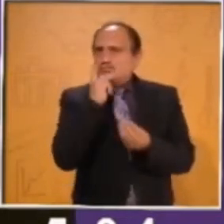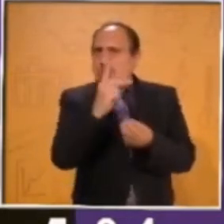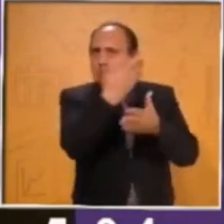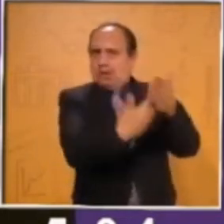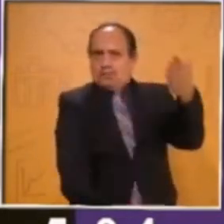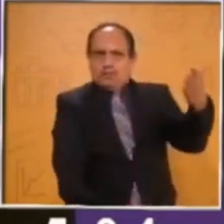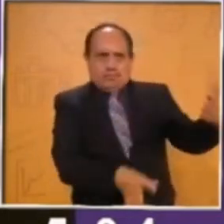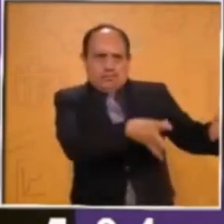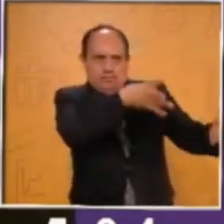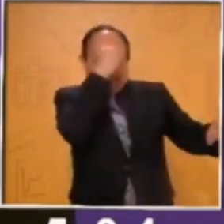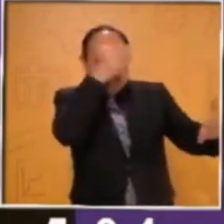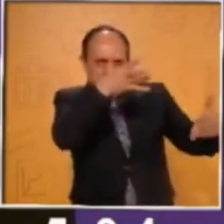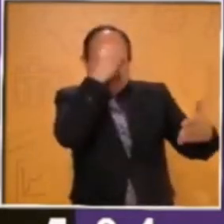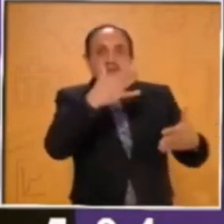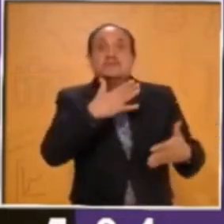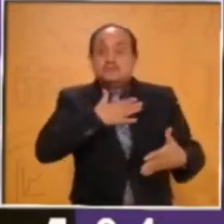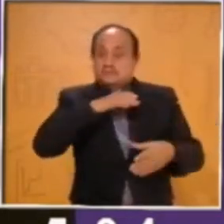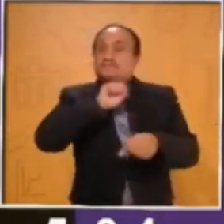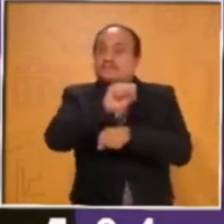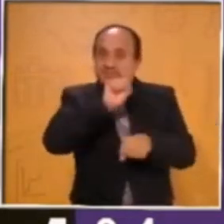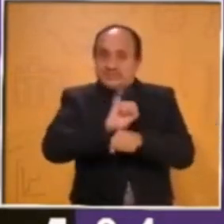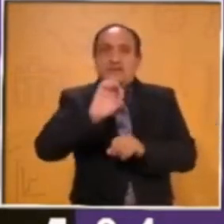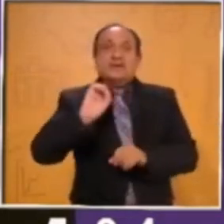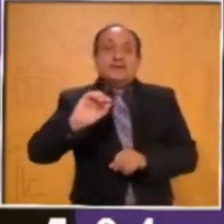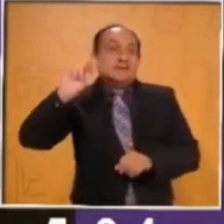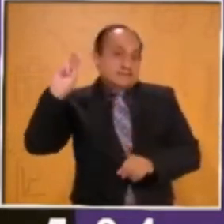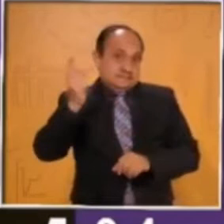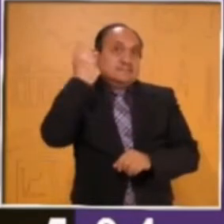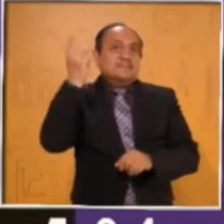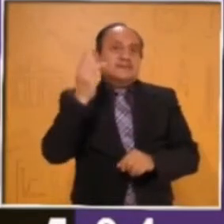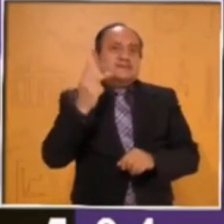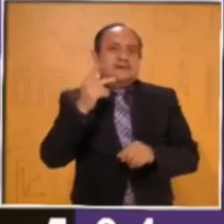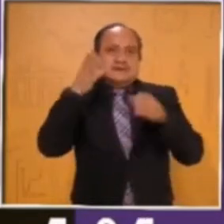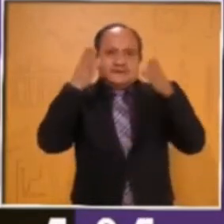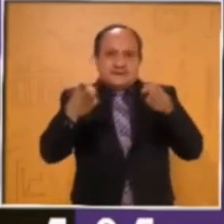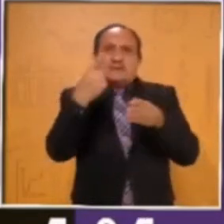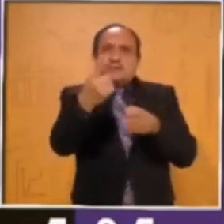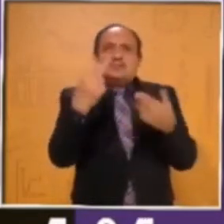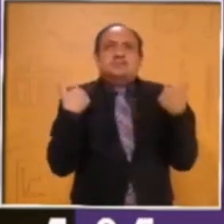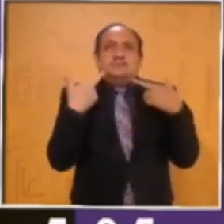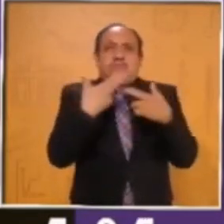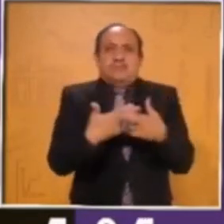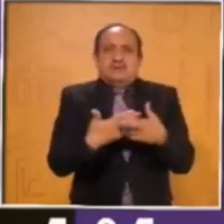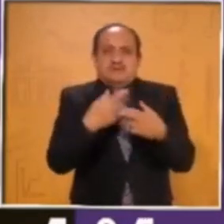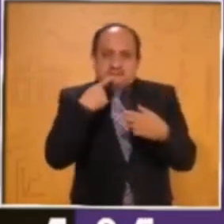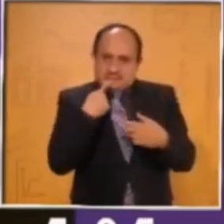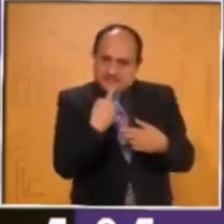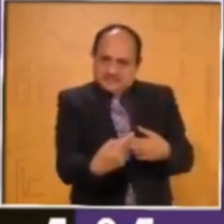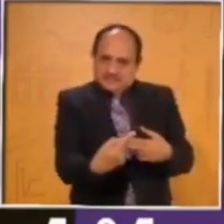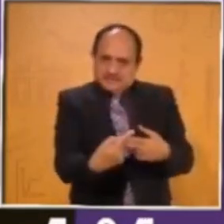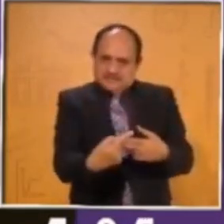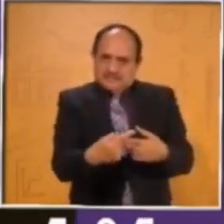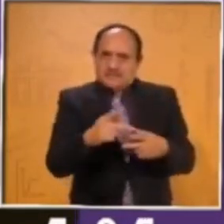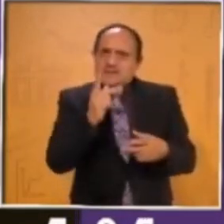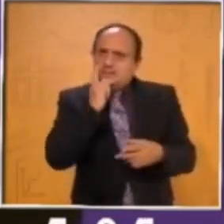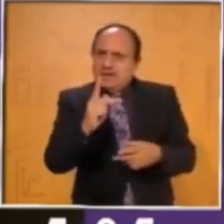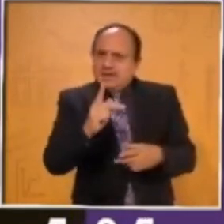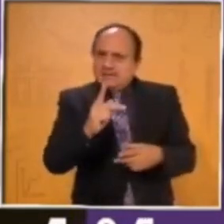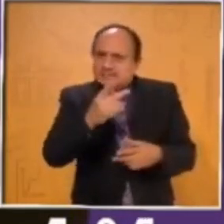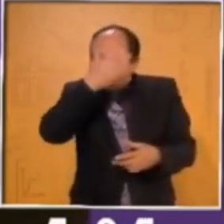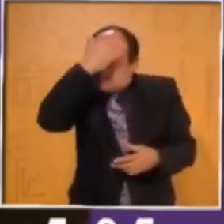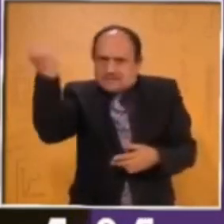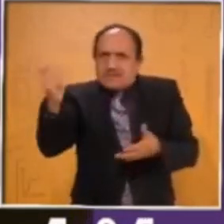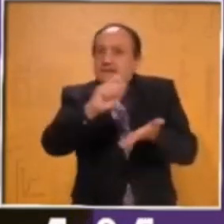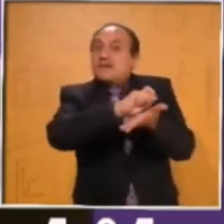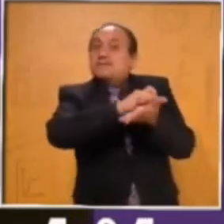Le dije que cuando estaba en la secundaria y cuando estaba en la prepa, había una maestra que me decía que palabra que no entendiera la